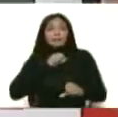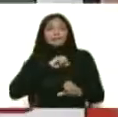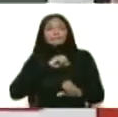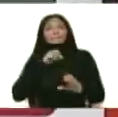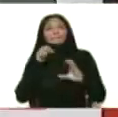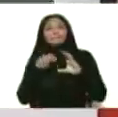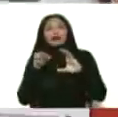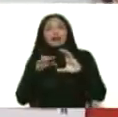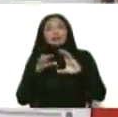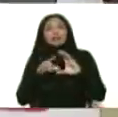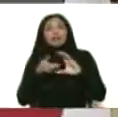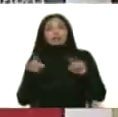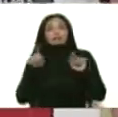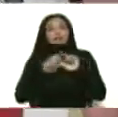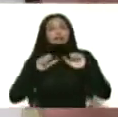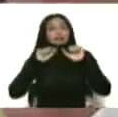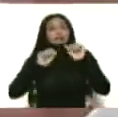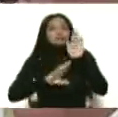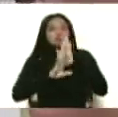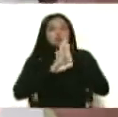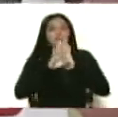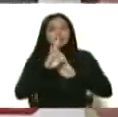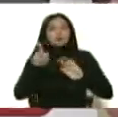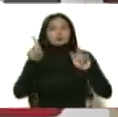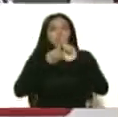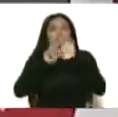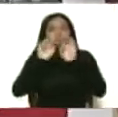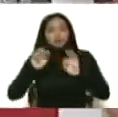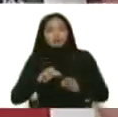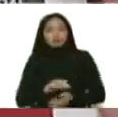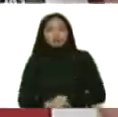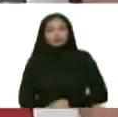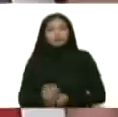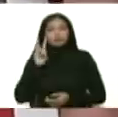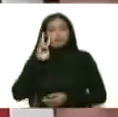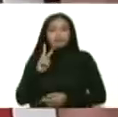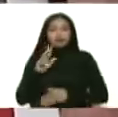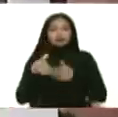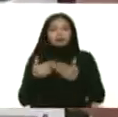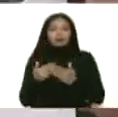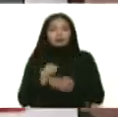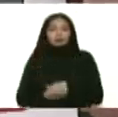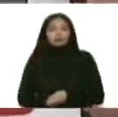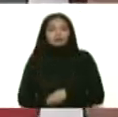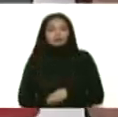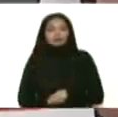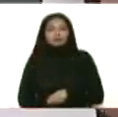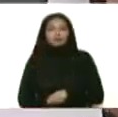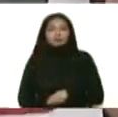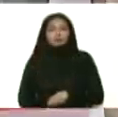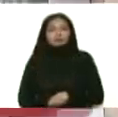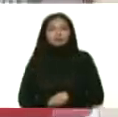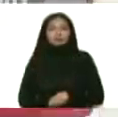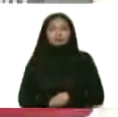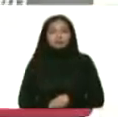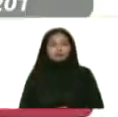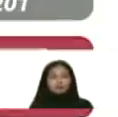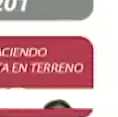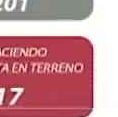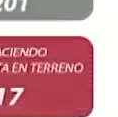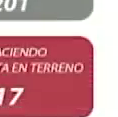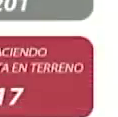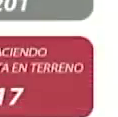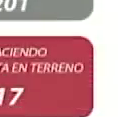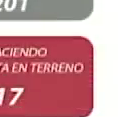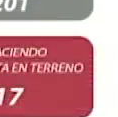creciendo, la encuesta intradomiciliaria, y esto conforma el evento epidemiológico, la herramienta, el instrumento único,